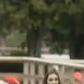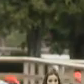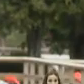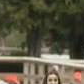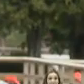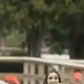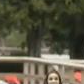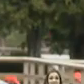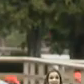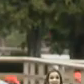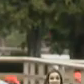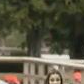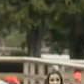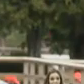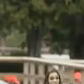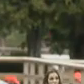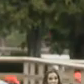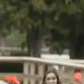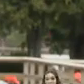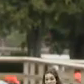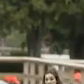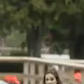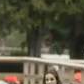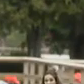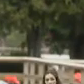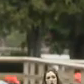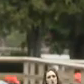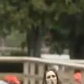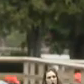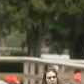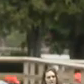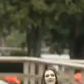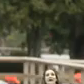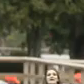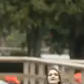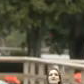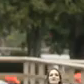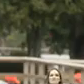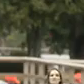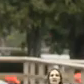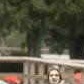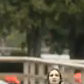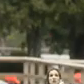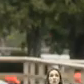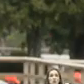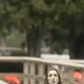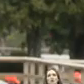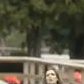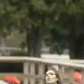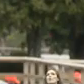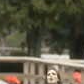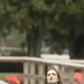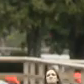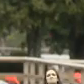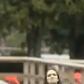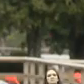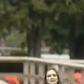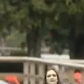al 10% de aumento del salario mínimo, sino con base a la inflación, que para el próximo año estaría rondando y se promedia que